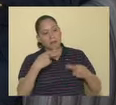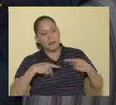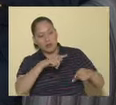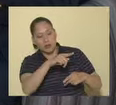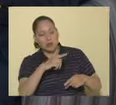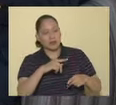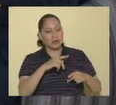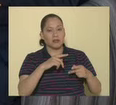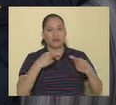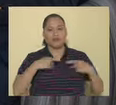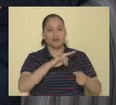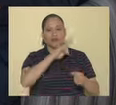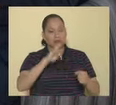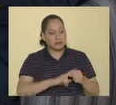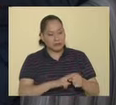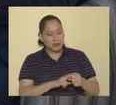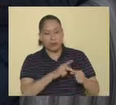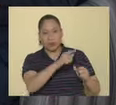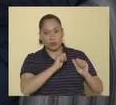ha sido